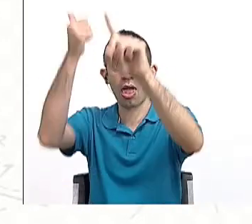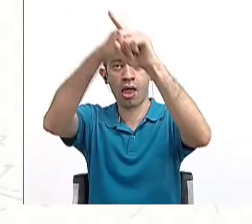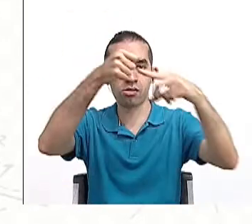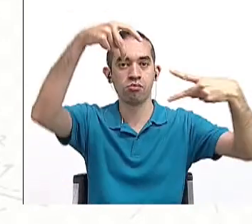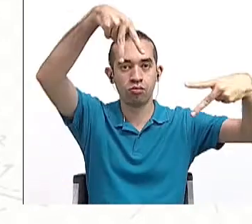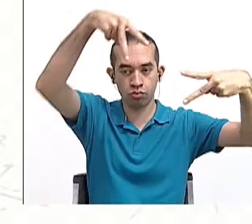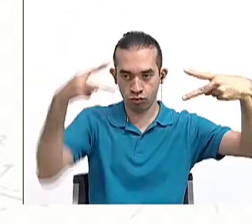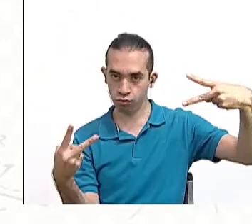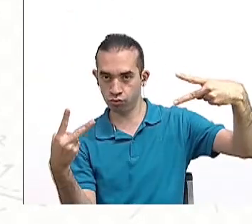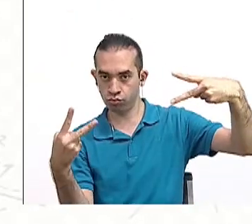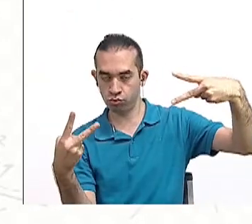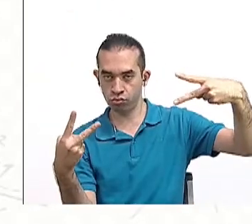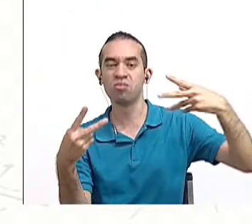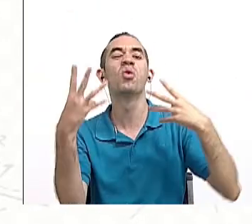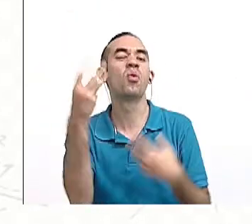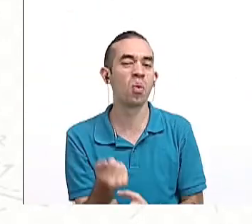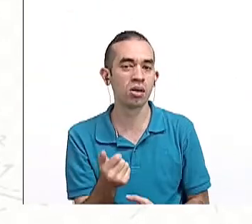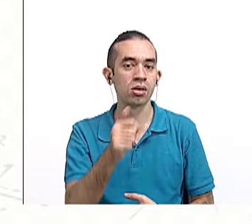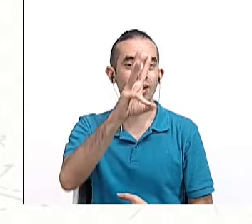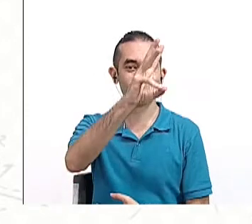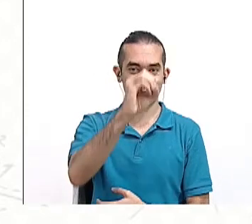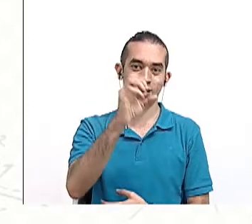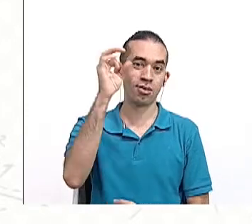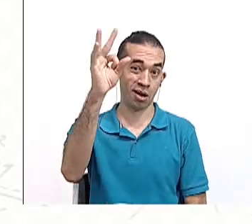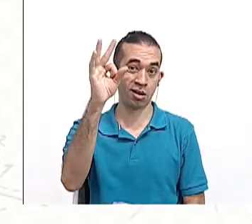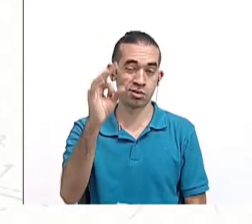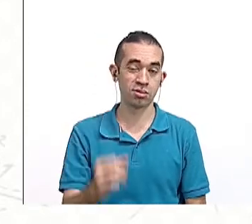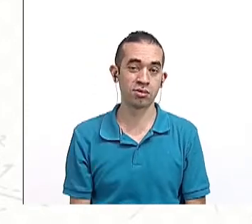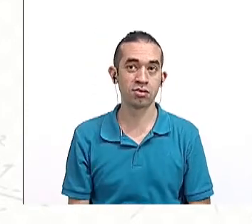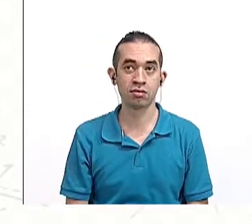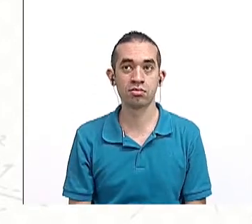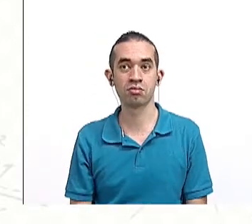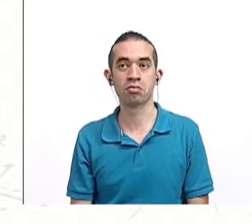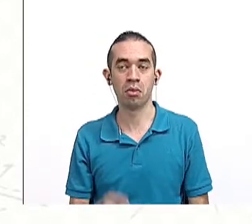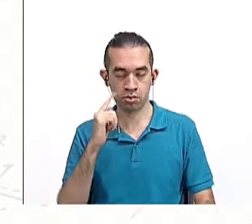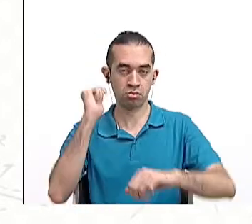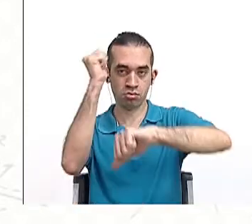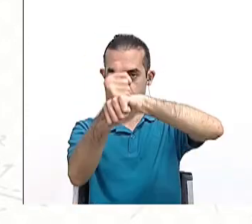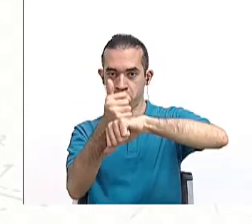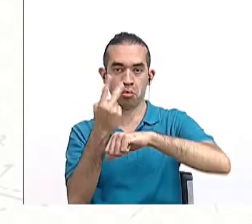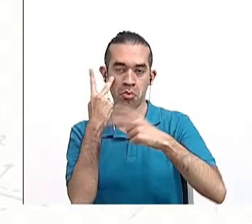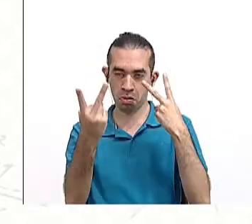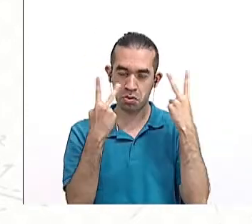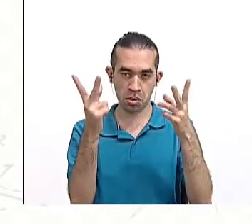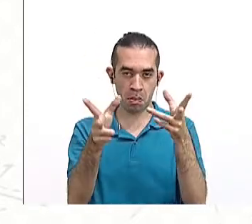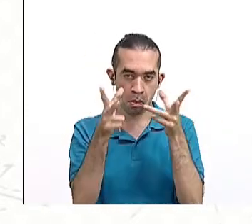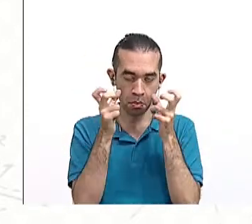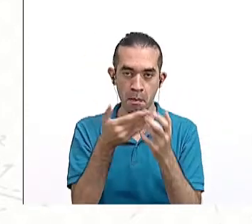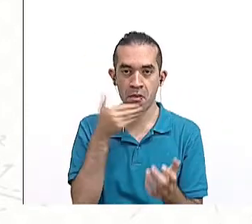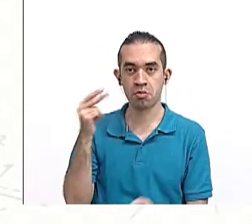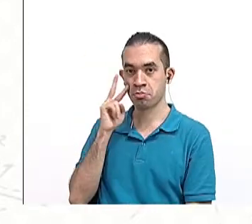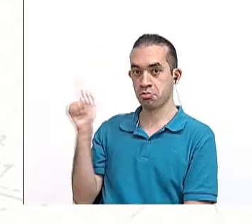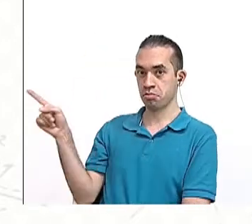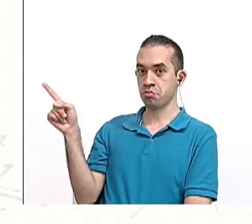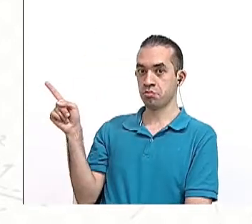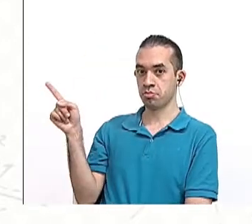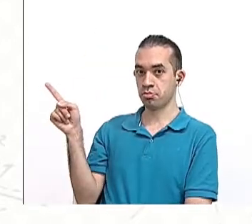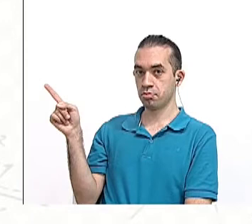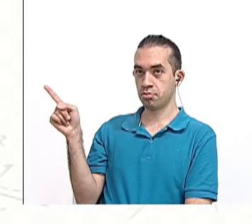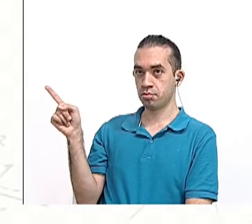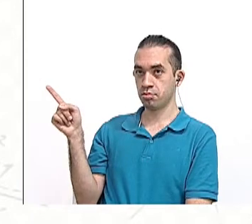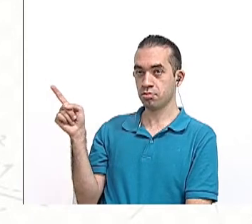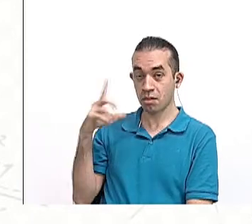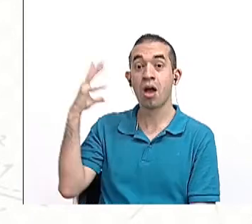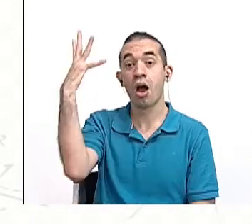triángulo va a medir 60 grados y acomodemos lo está bien para visualizarlo mejor vieron que un hito severas y